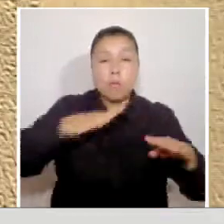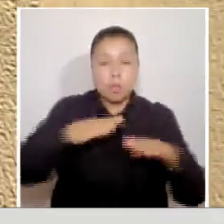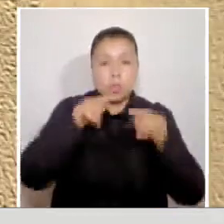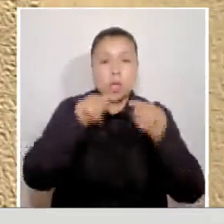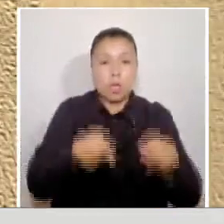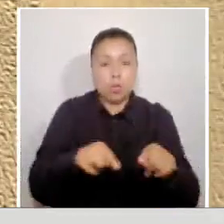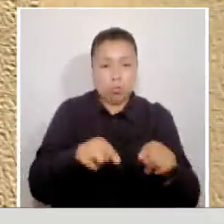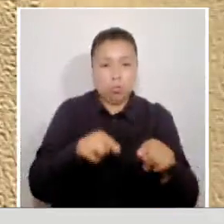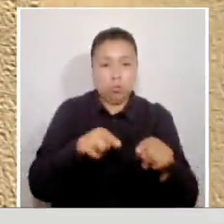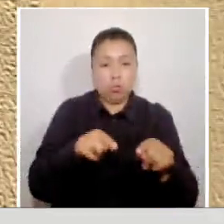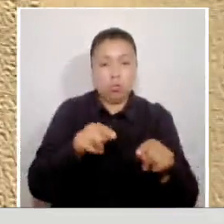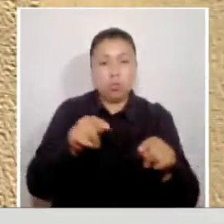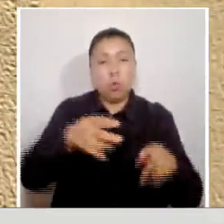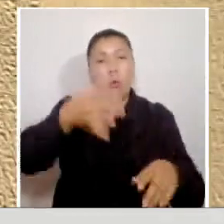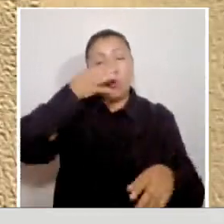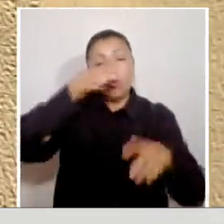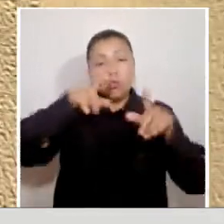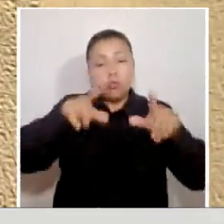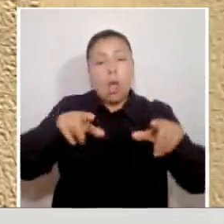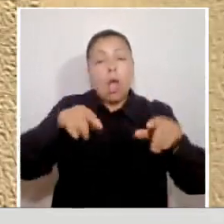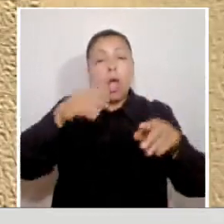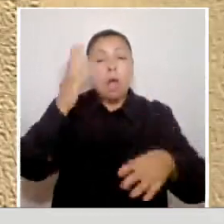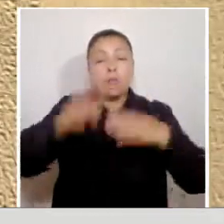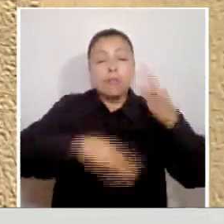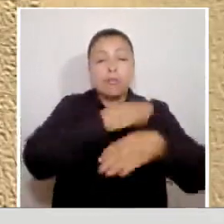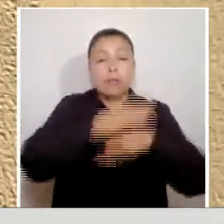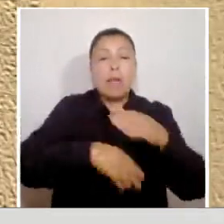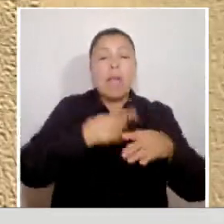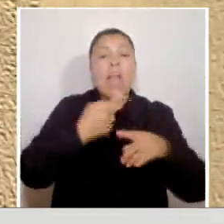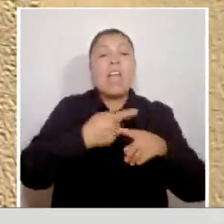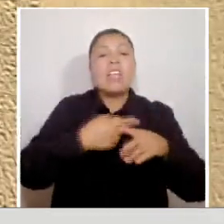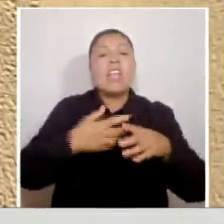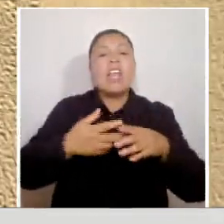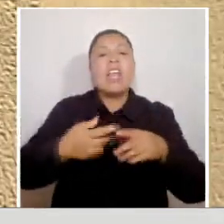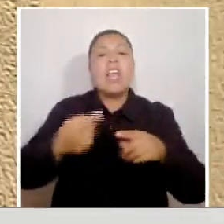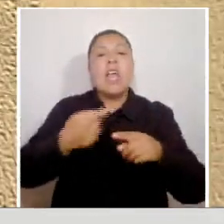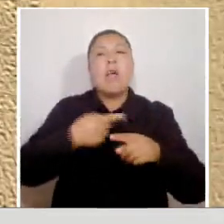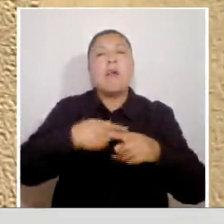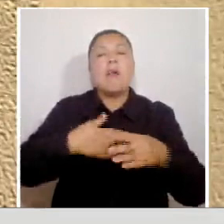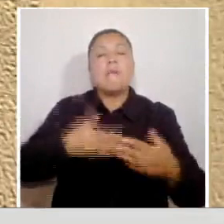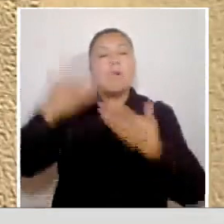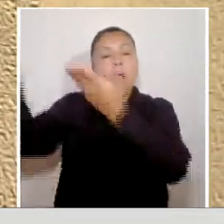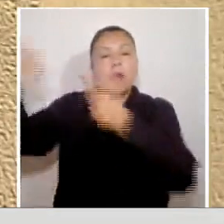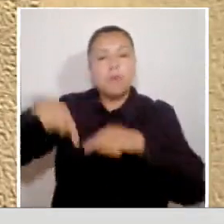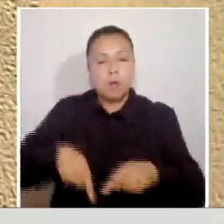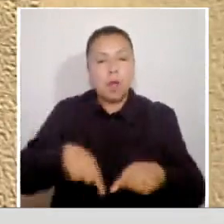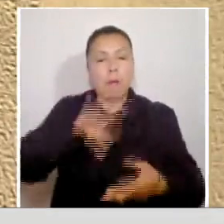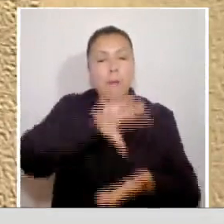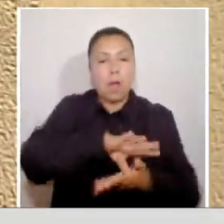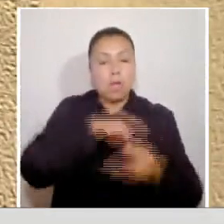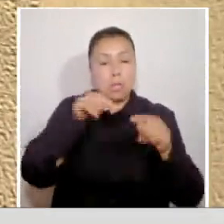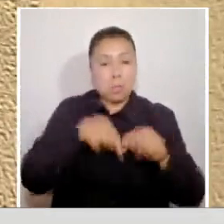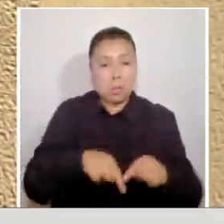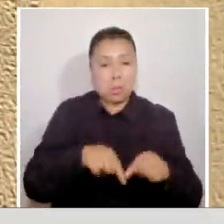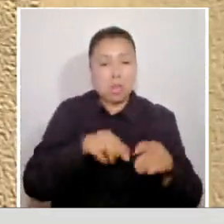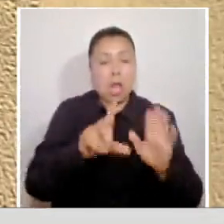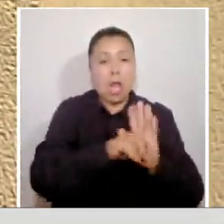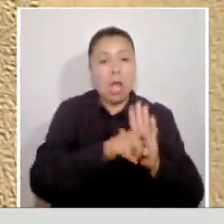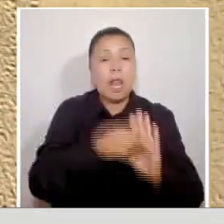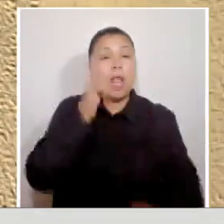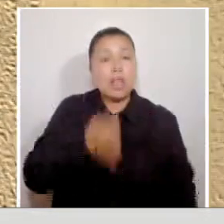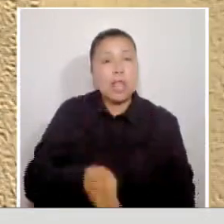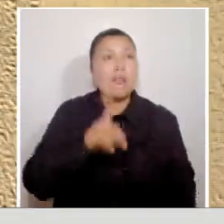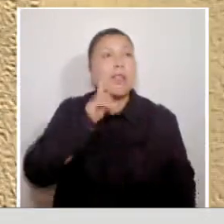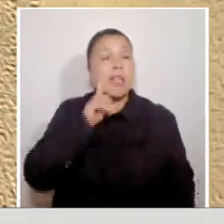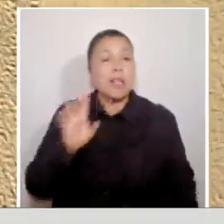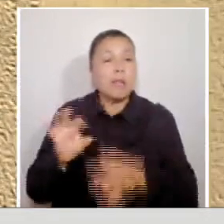audiovisual y artes marciales que ingresa y sale de nuestro país de prosperar esta iniciativa de derogar la ley Podría tener como consecuencia el